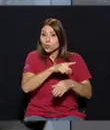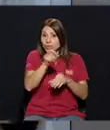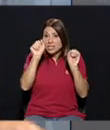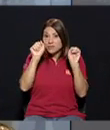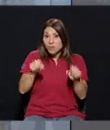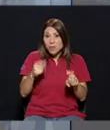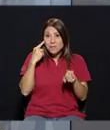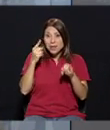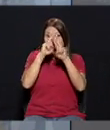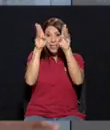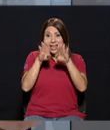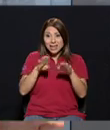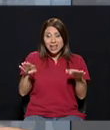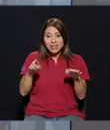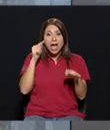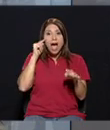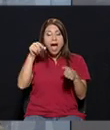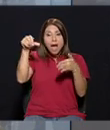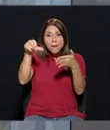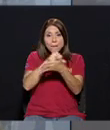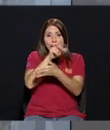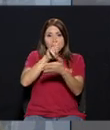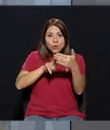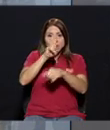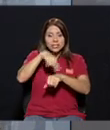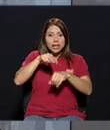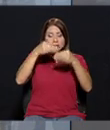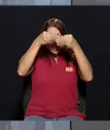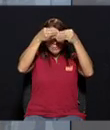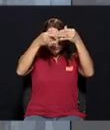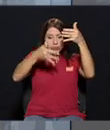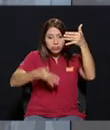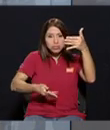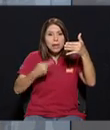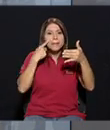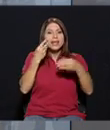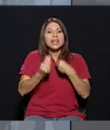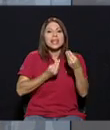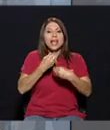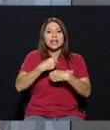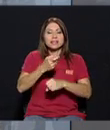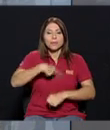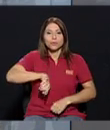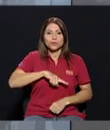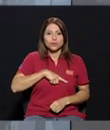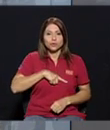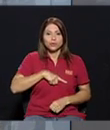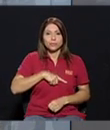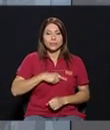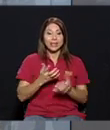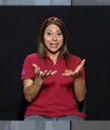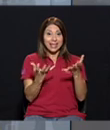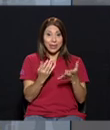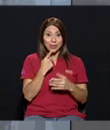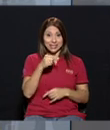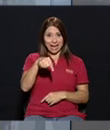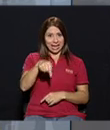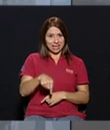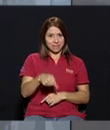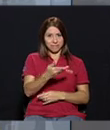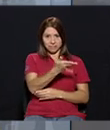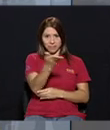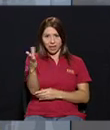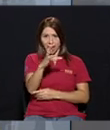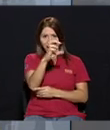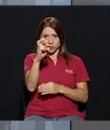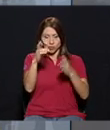a la página de la Universidad Nacional y ver exactamente qué es lo que hacemos. Y quiero decir aquí a los